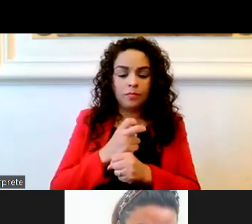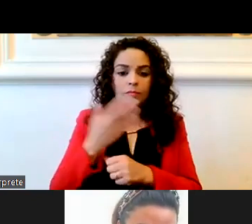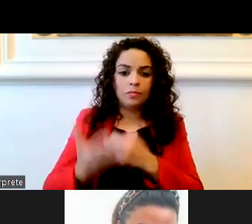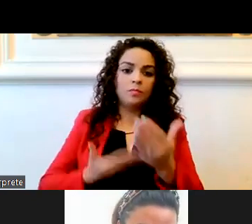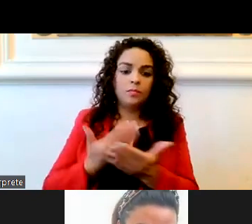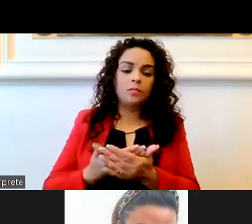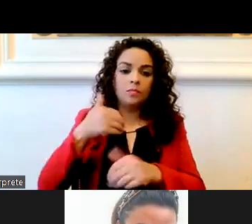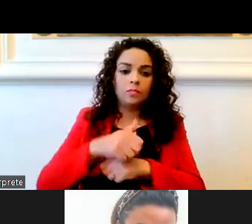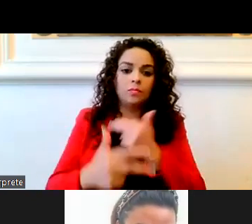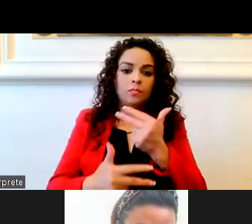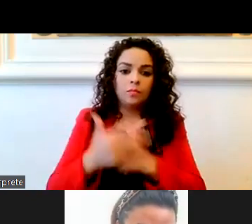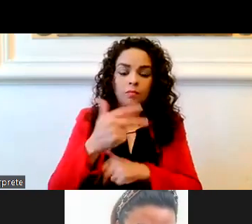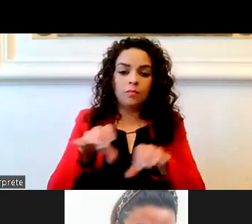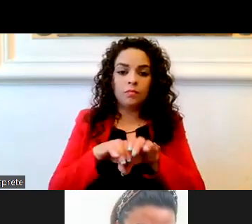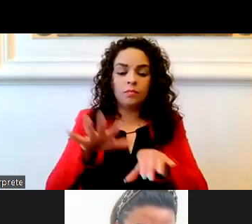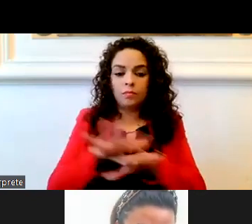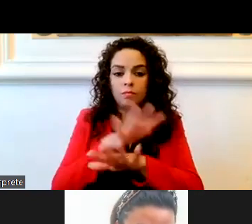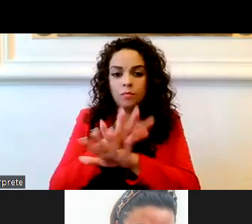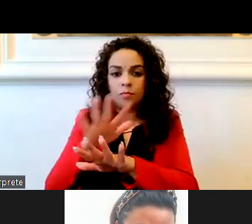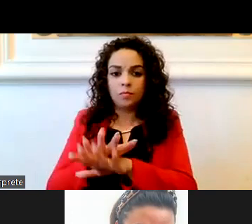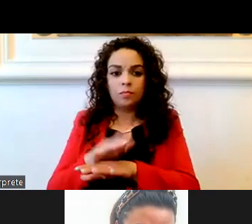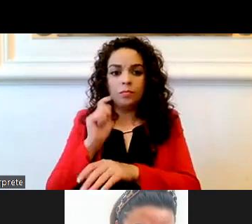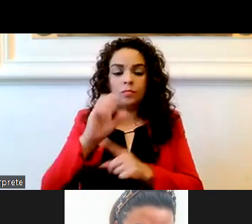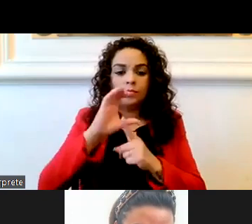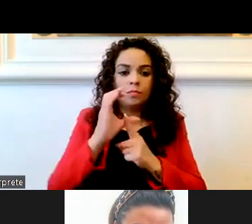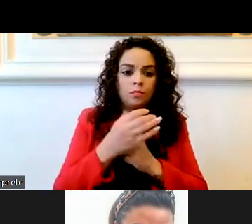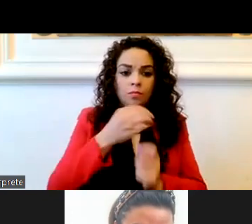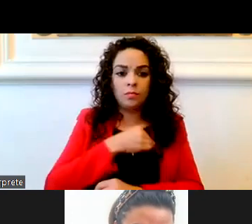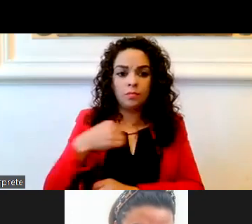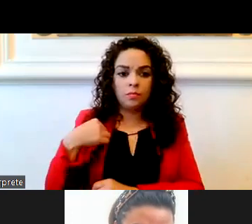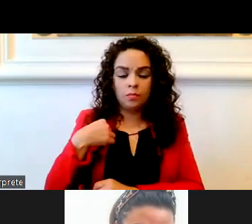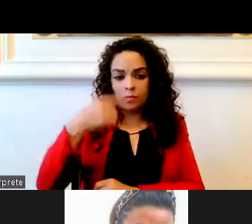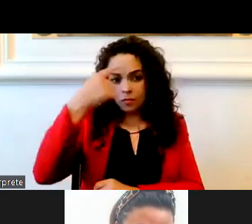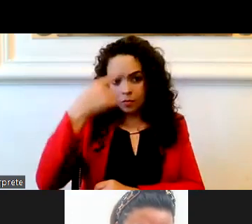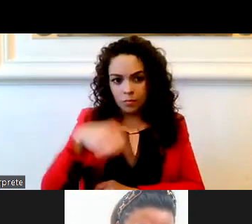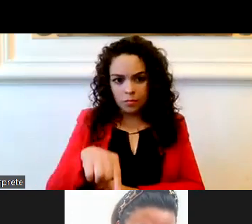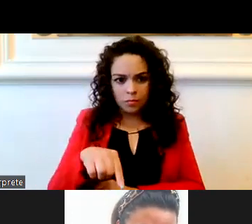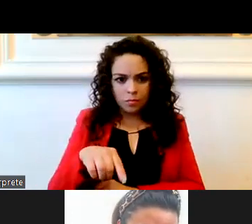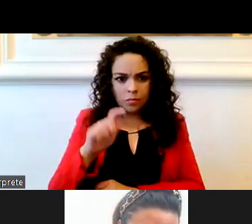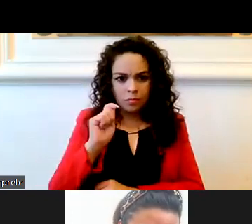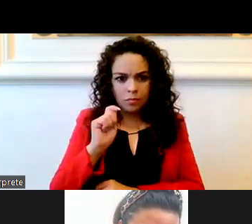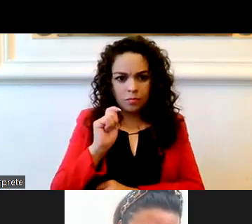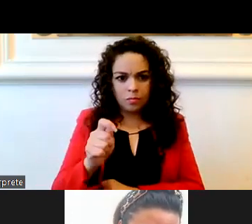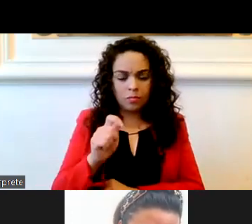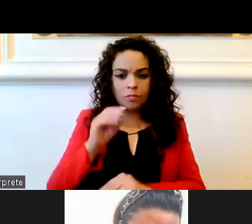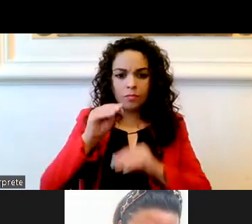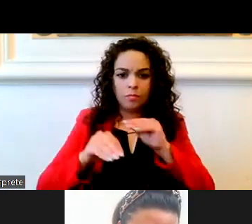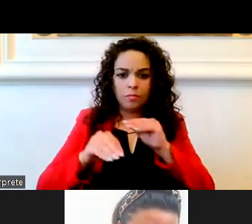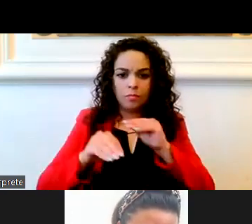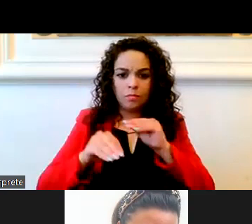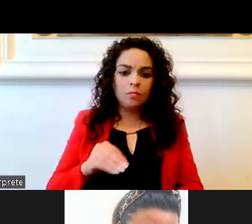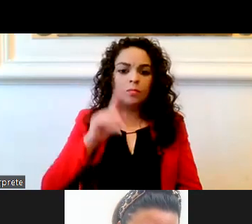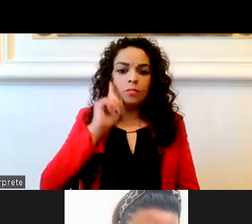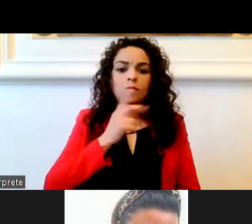de la integración de las comisiones ordinarias para que por una única ocasión se integren los siguientes diputados. Y quede